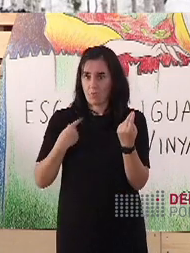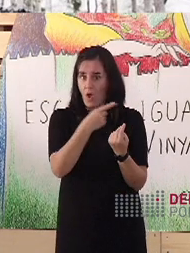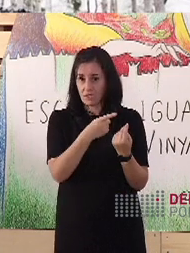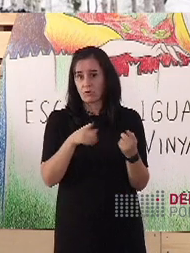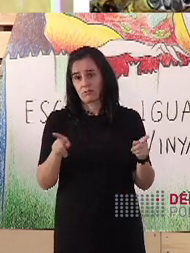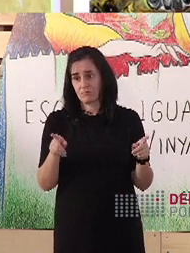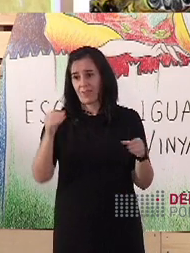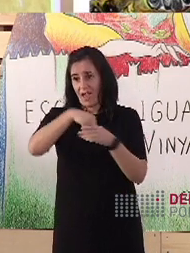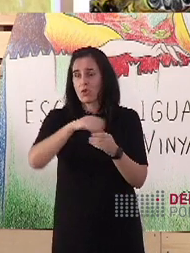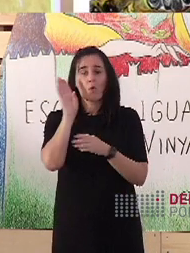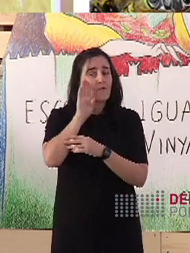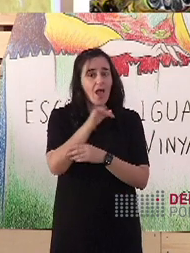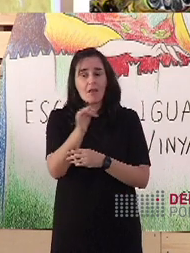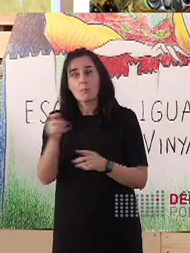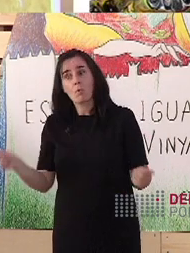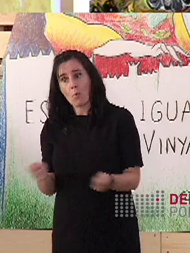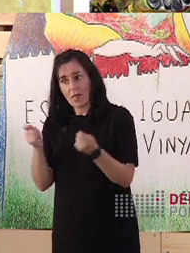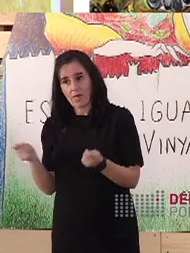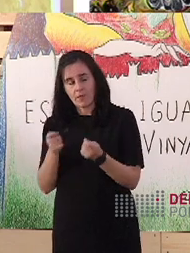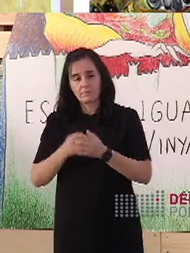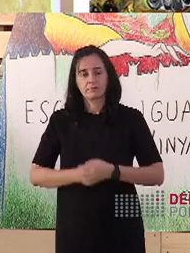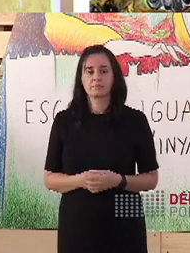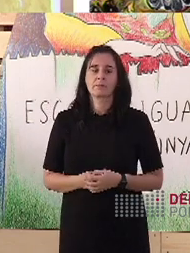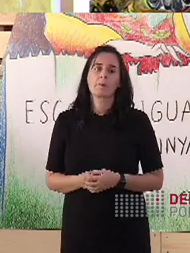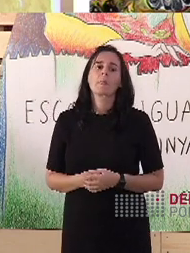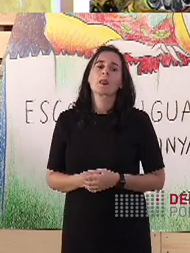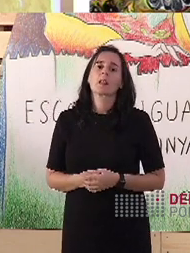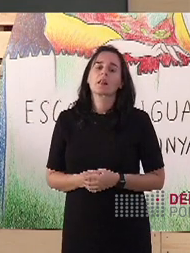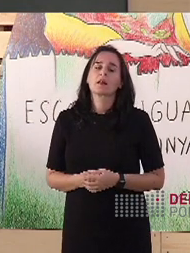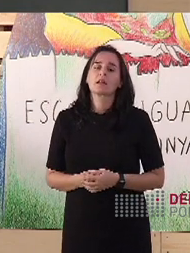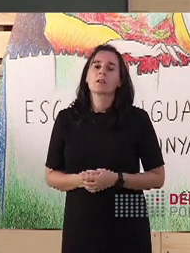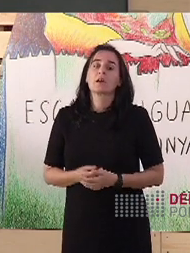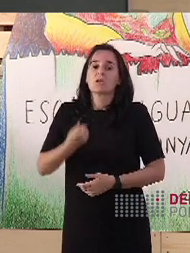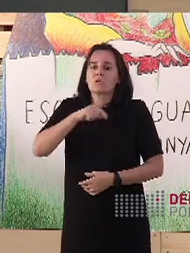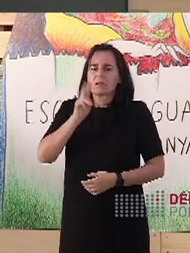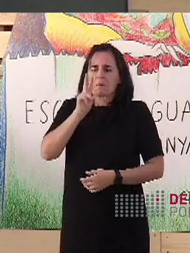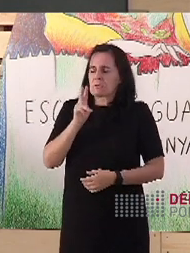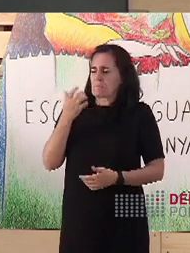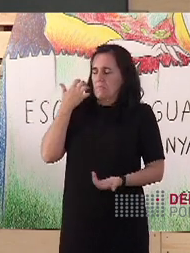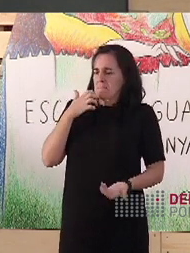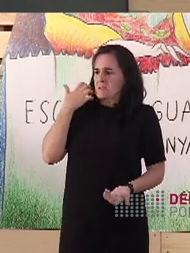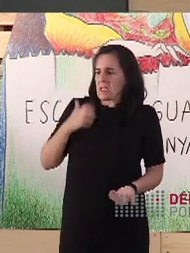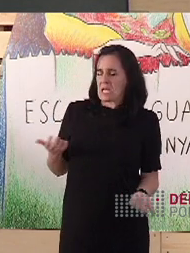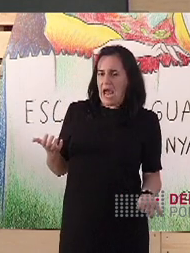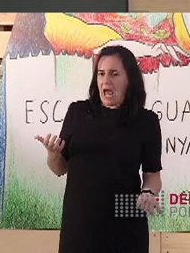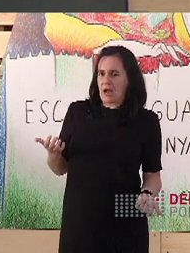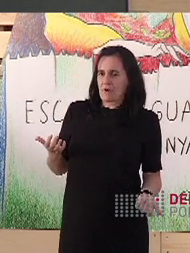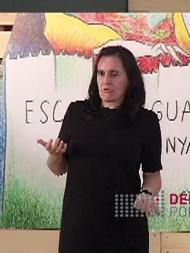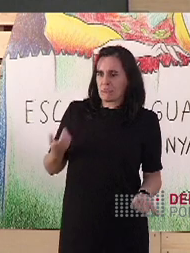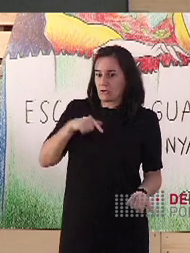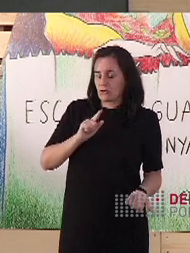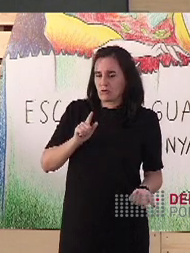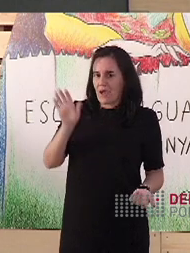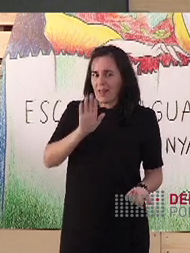publicidad? Pues básicamente nos extraña o ponemos la, de nuevo la atención,